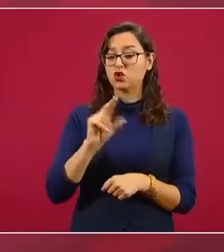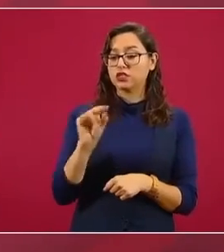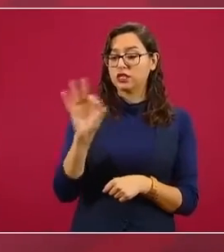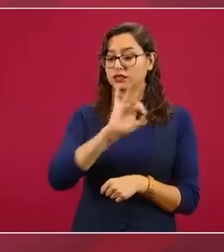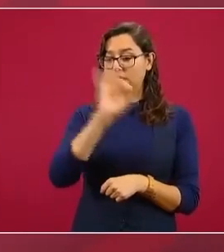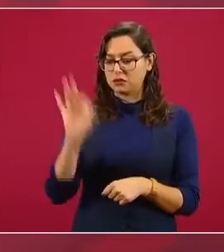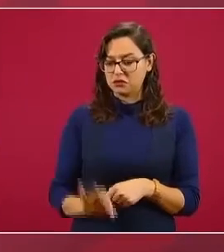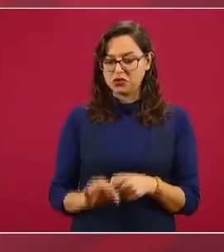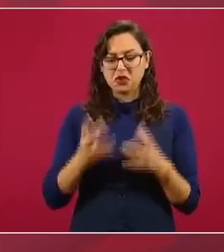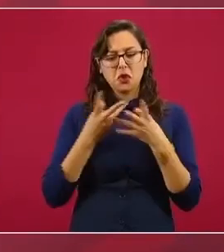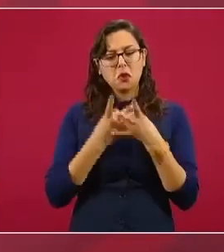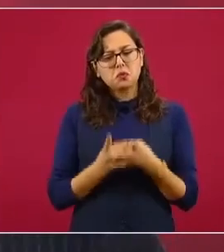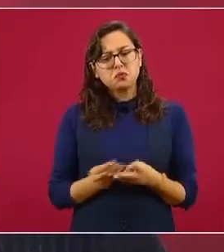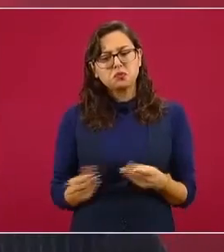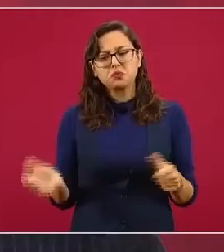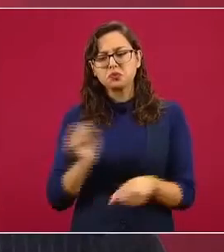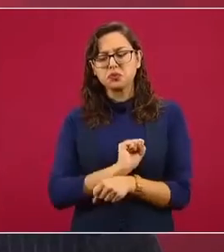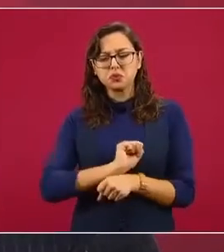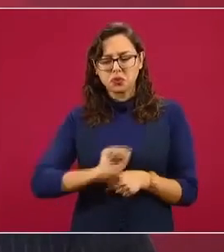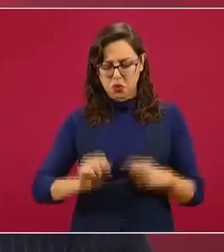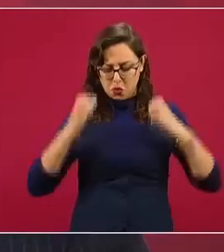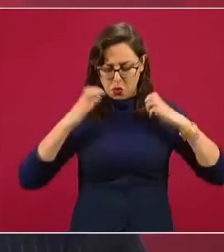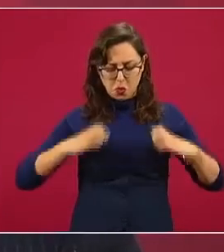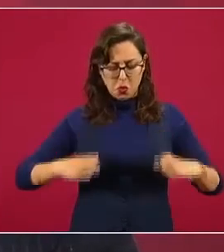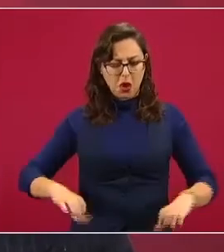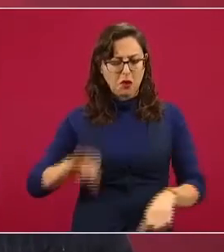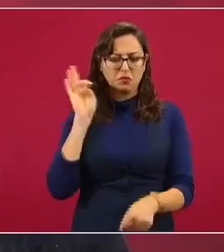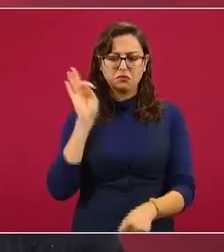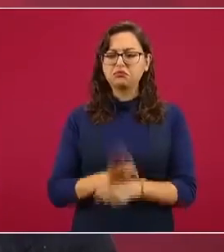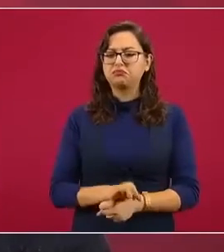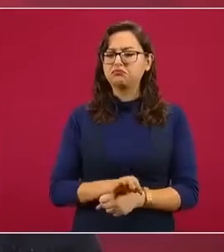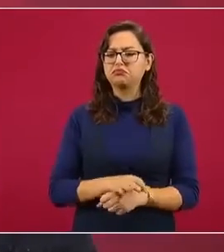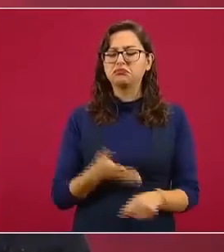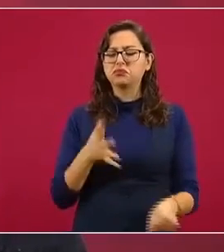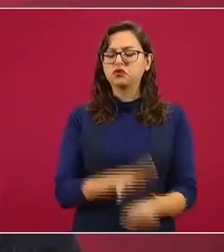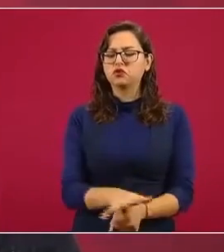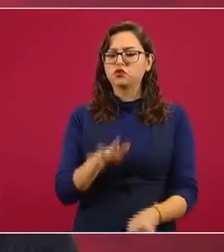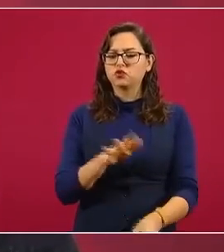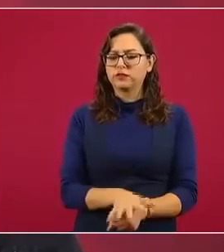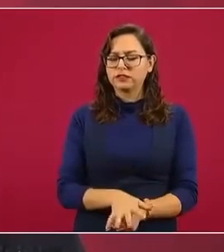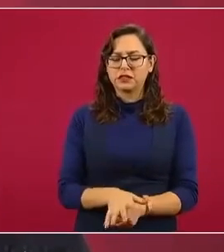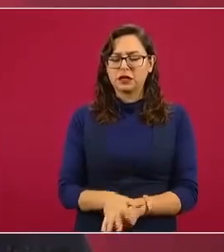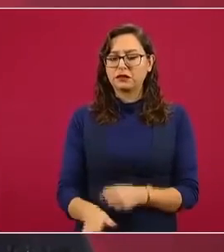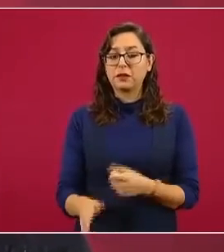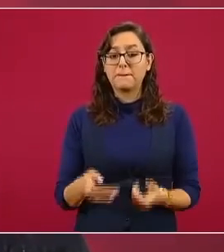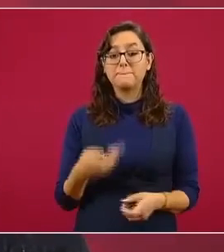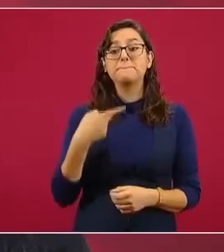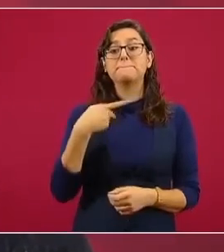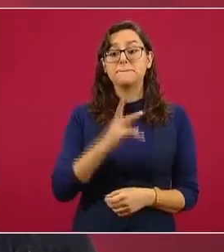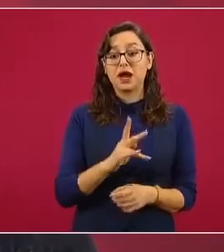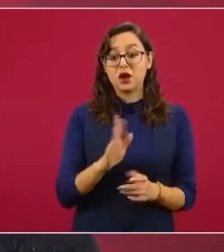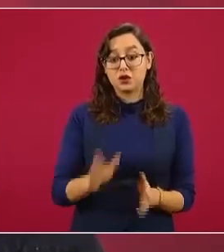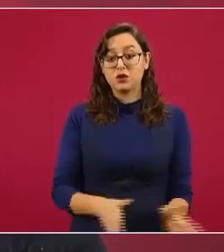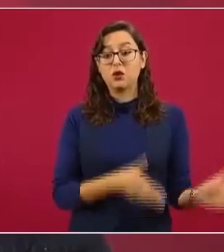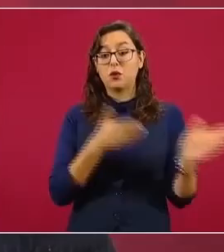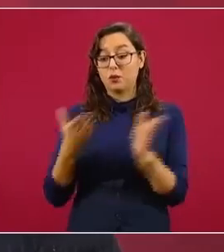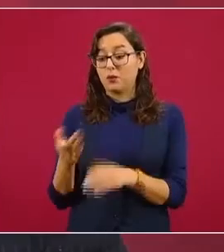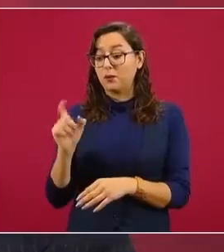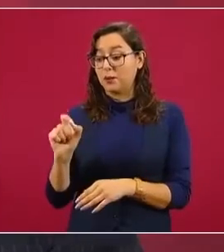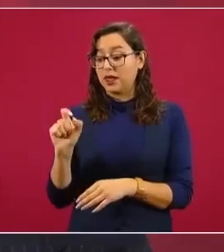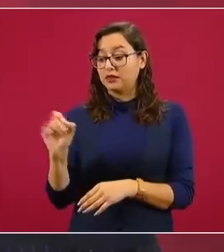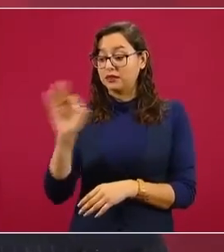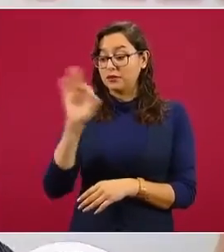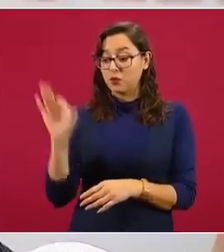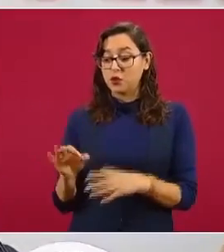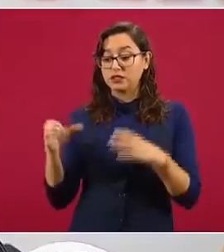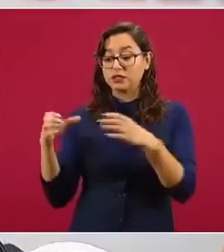se elimina por sí misma por acción de nuestro sistema inmune, nuestro sistema de defensas. Pero en personas que tienen 60